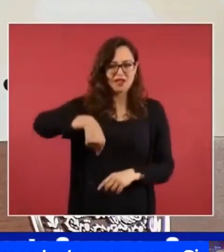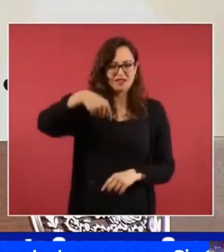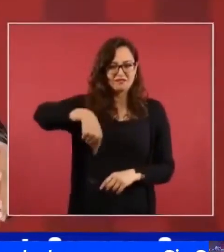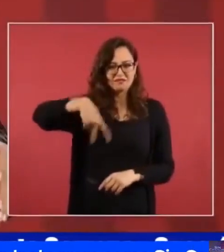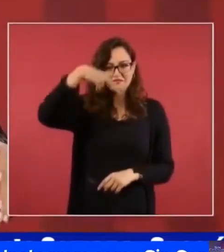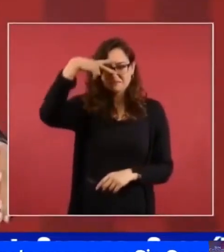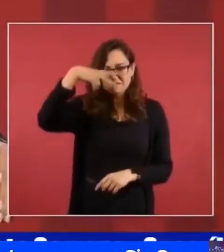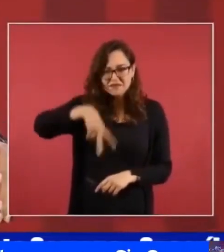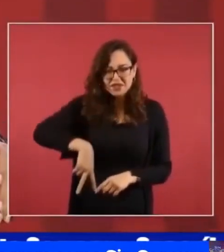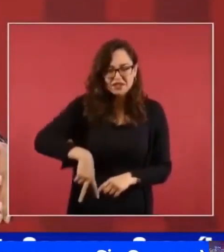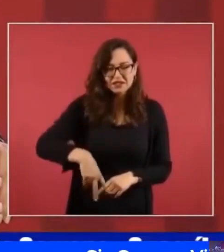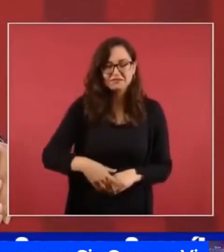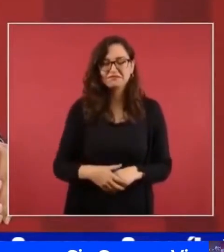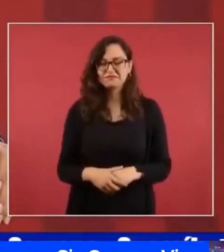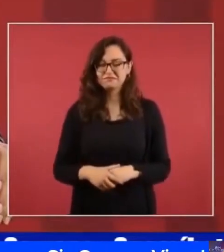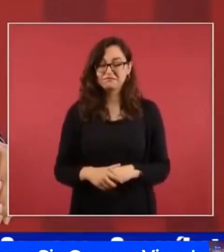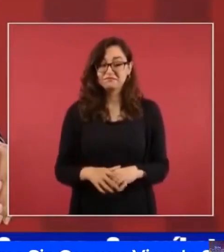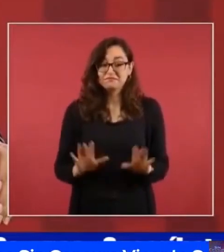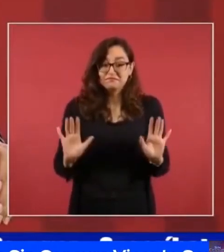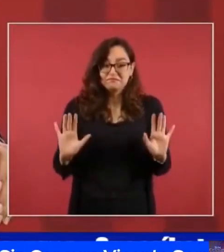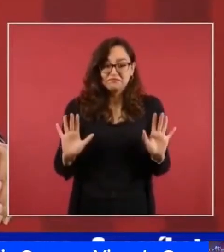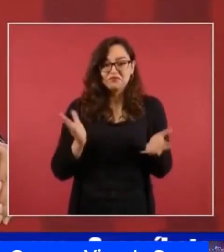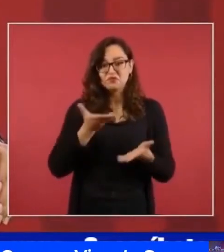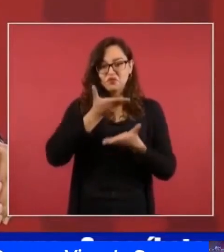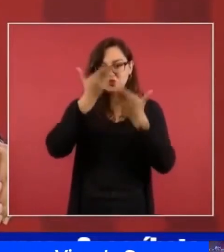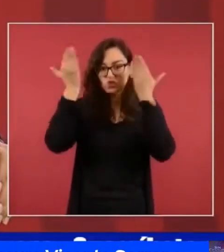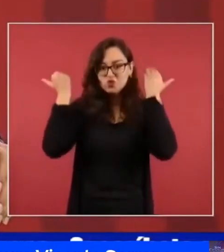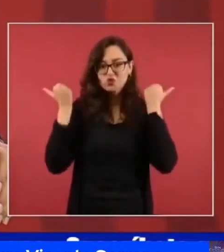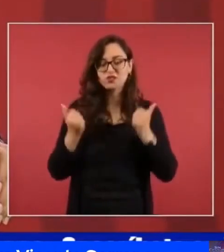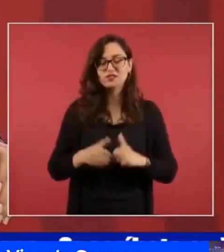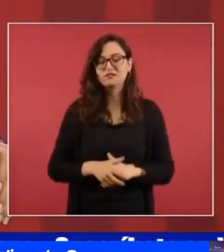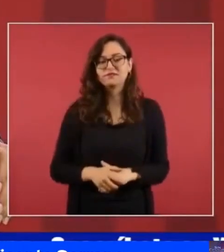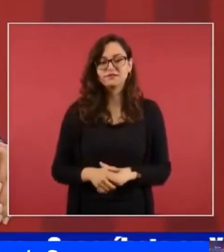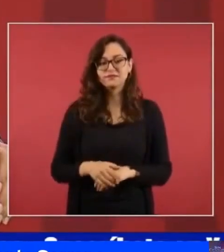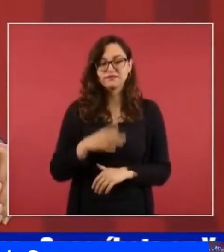la cibernética.